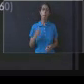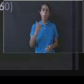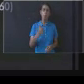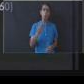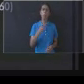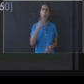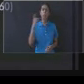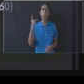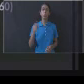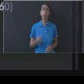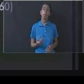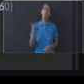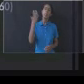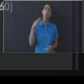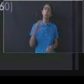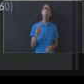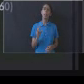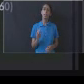¿Después de qué?